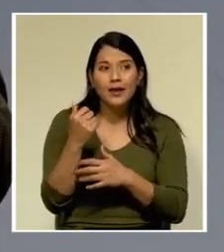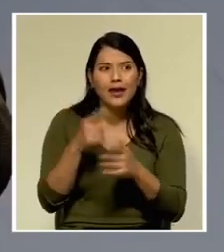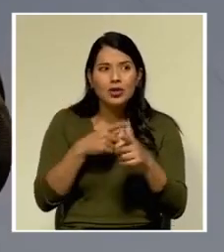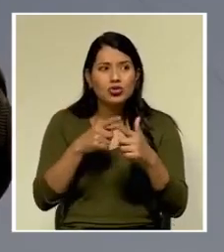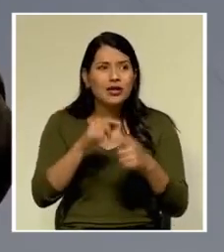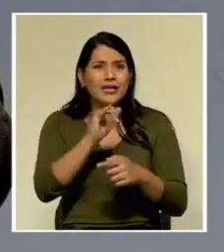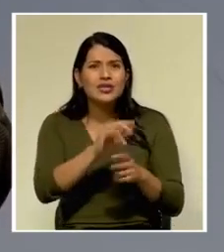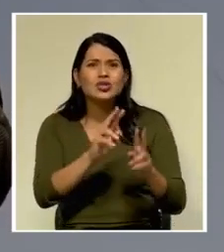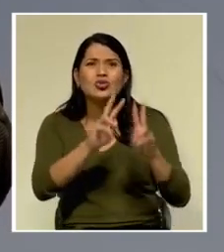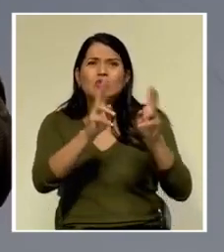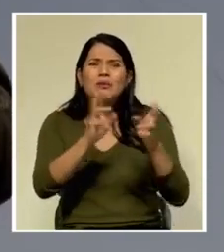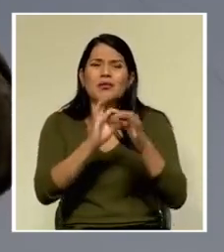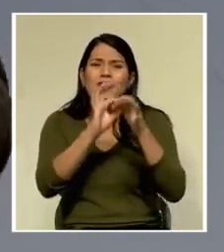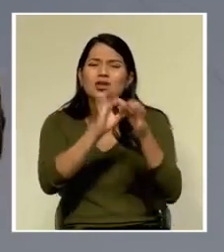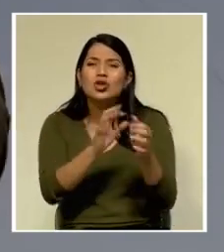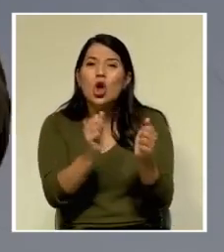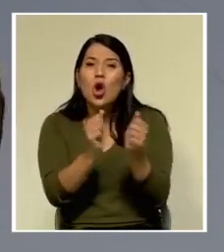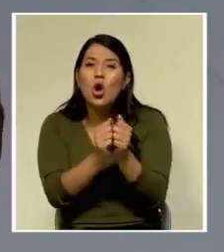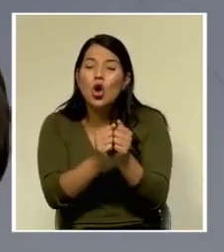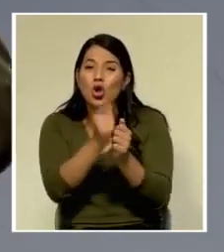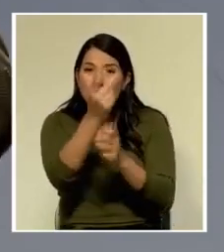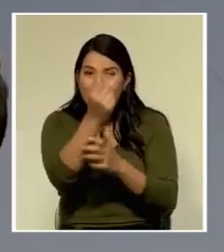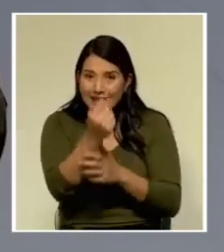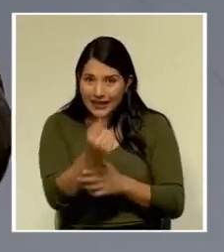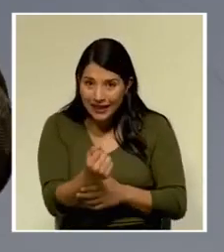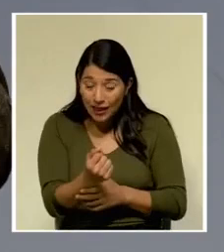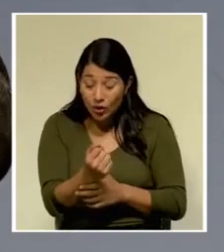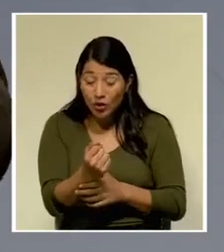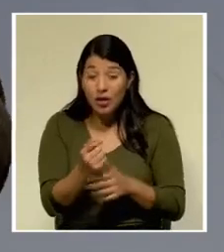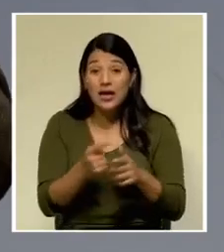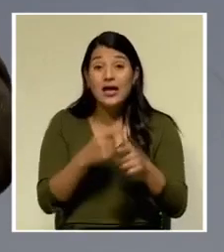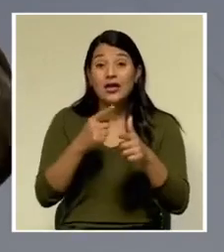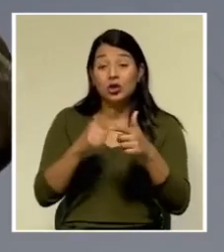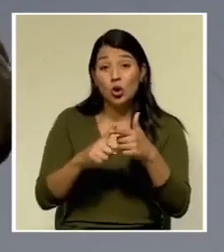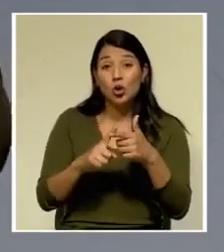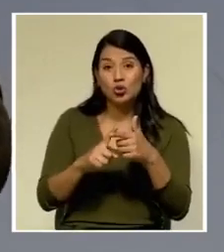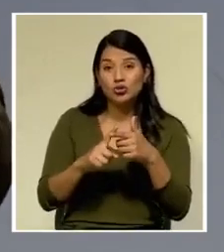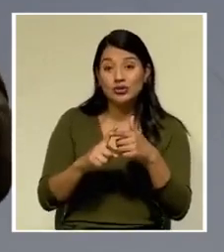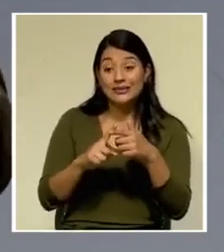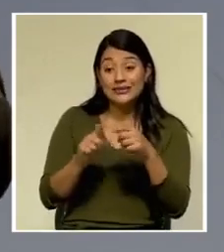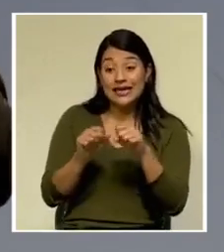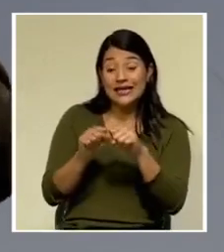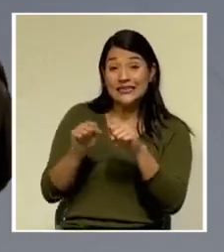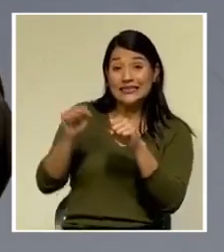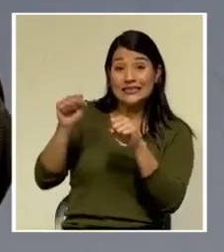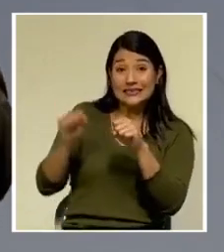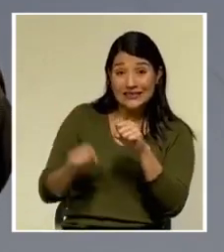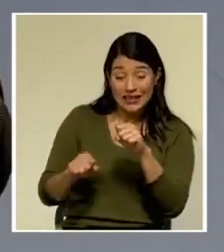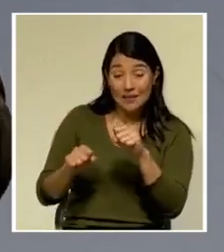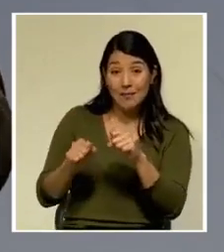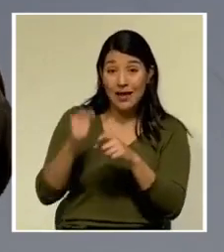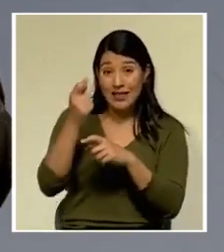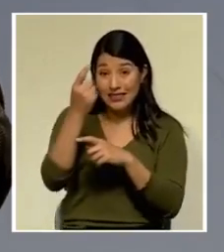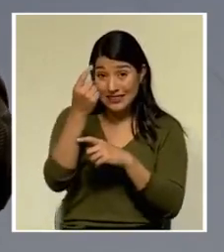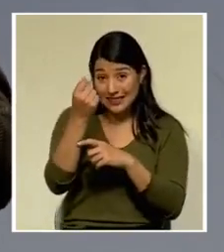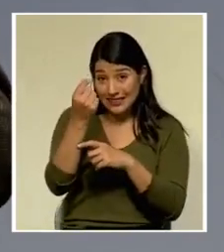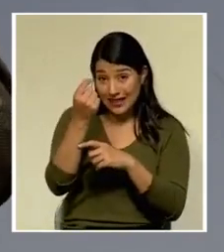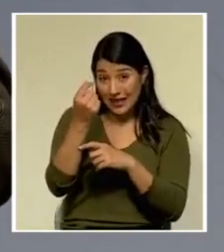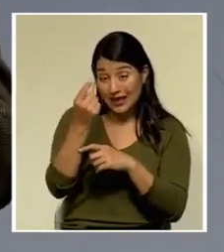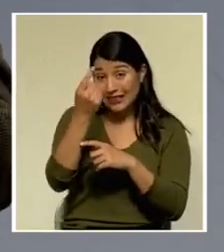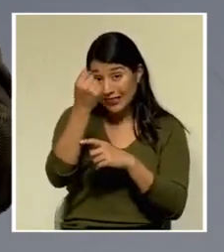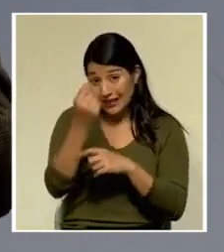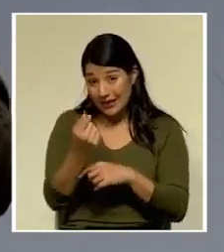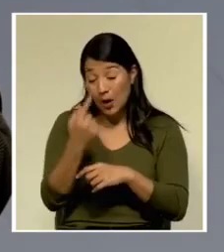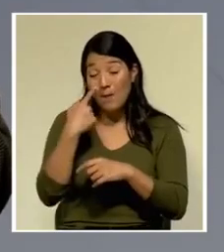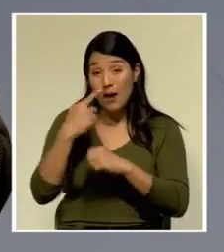tienen que ver con el financiamiento. Este diseño institucional de la estructura de financiamiento mixto que tiene este país,